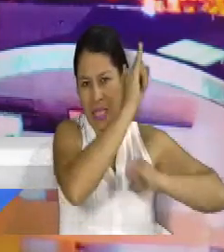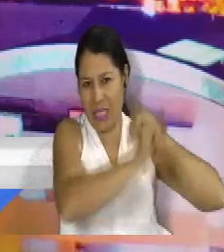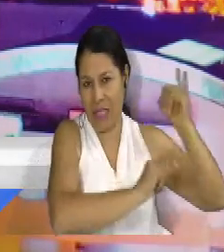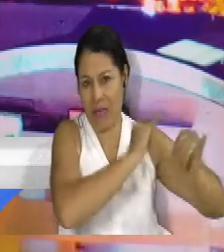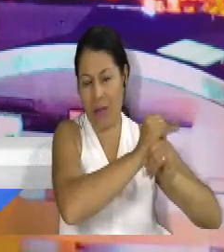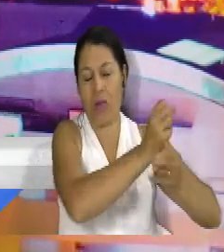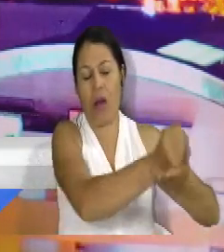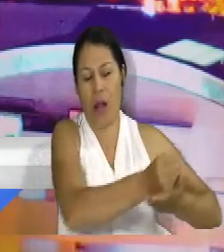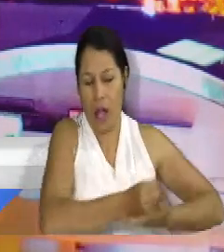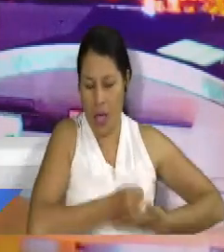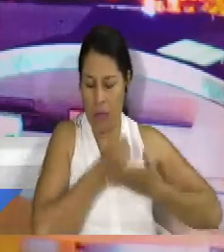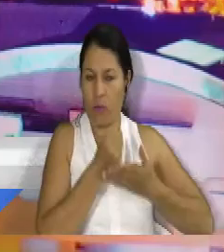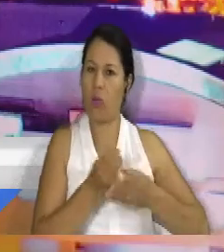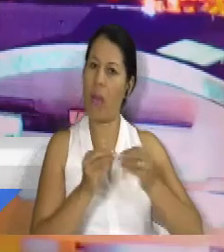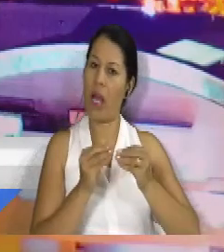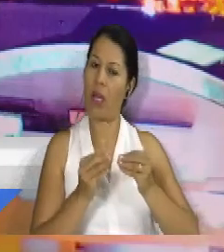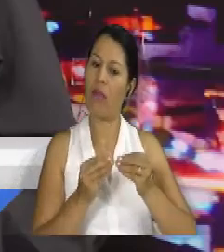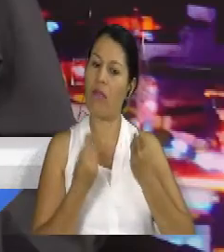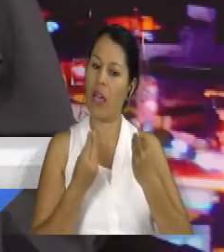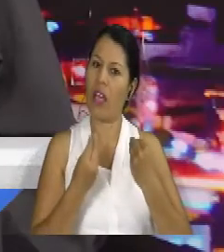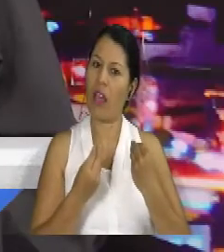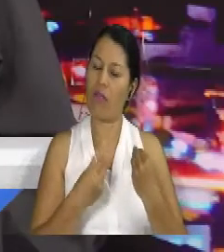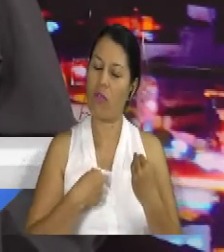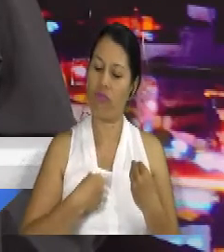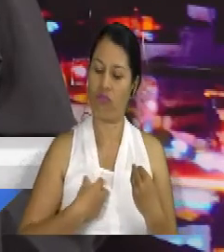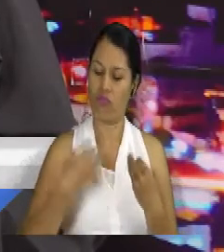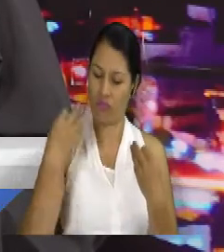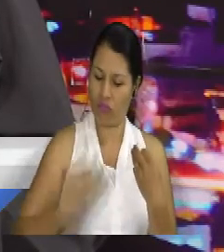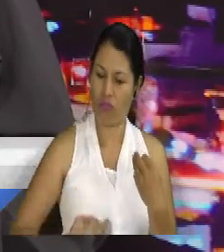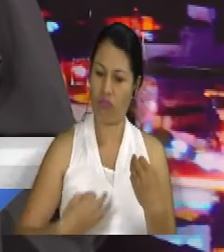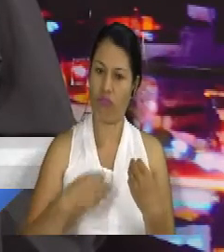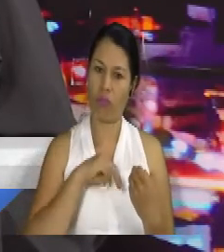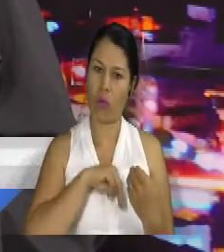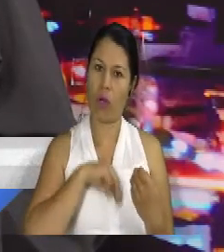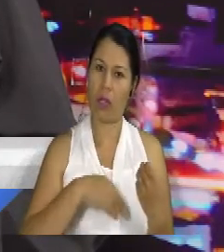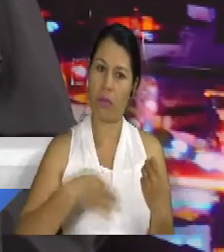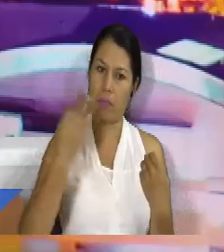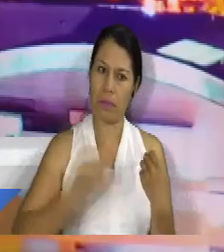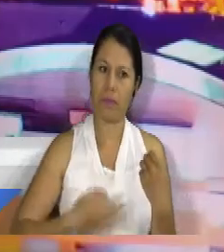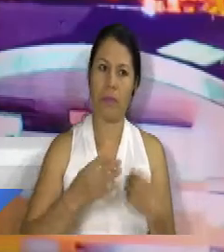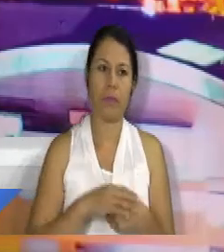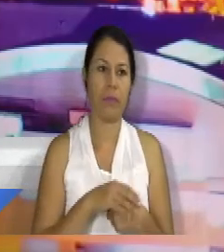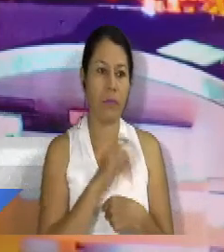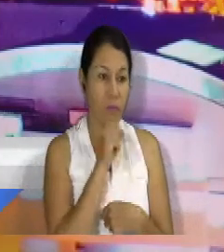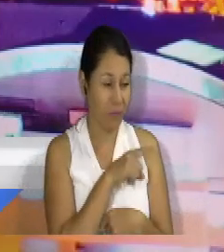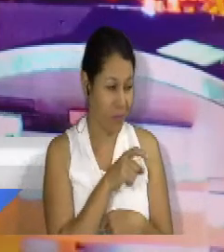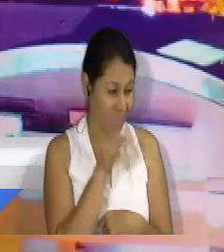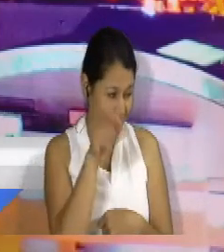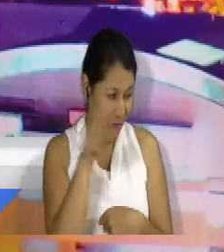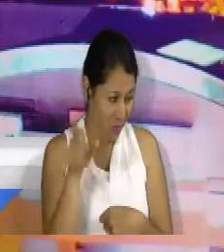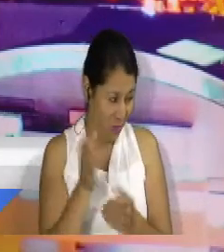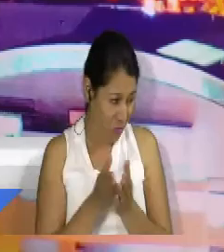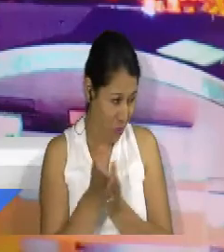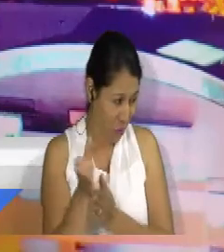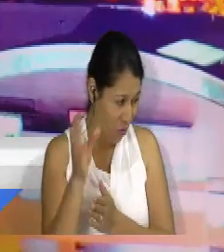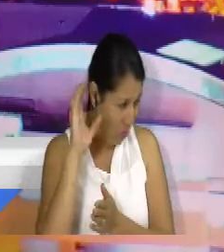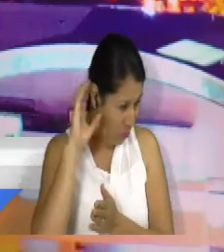alto. ¿Esos actores están vigentes todavía, los que lo han llevado a la cárcel dos veces usted? Sí, claro que sí, están vigentes.